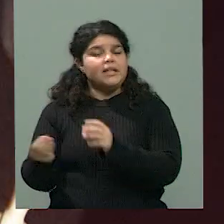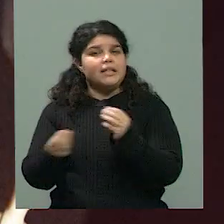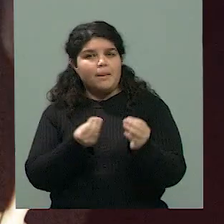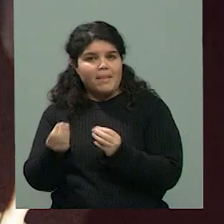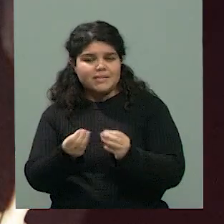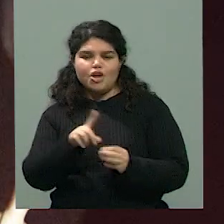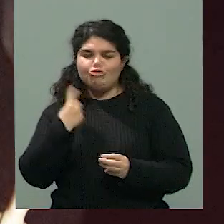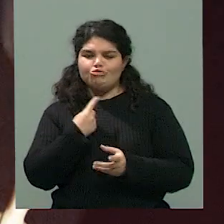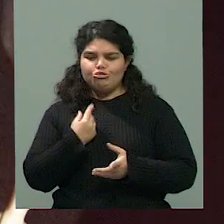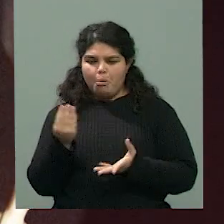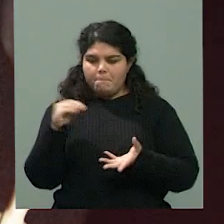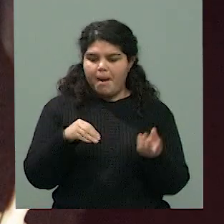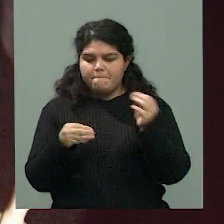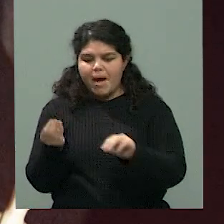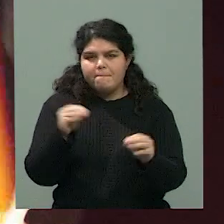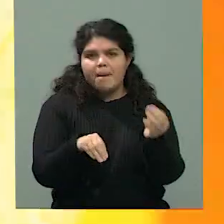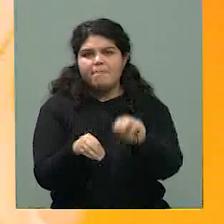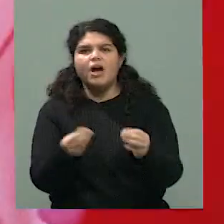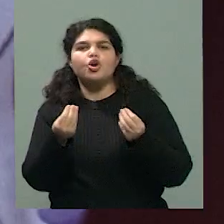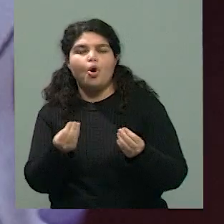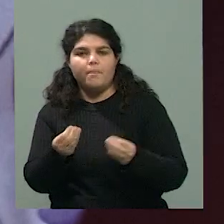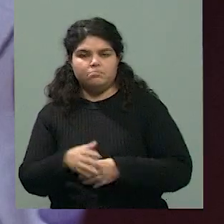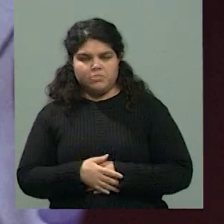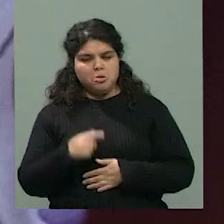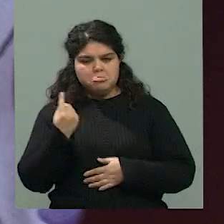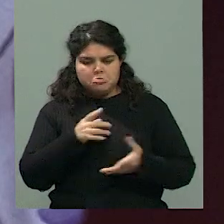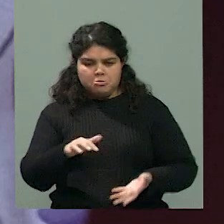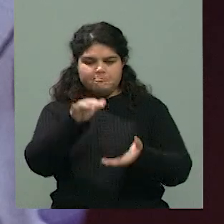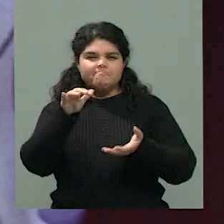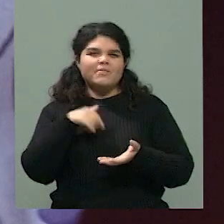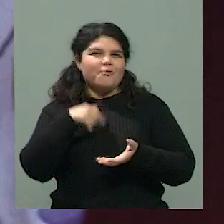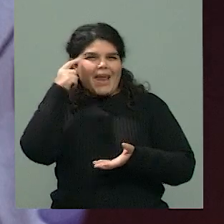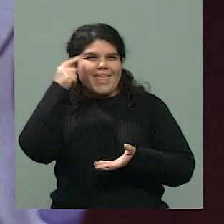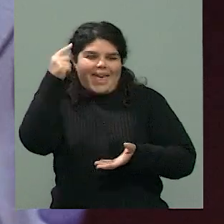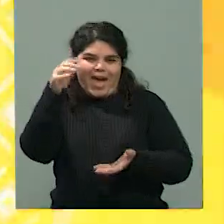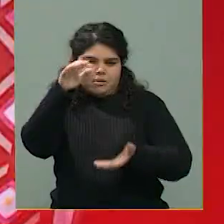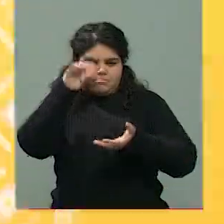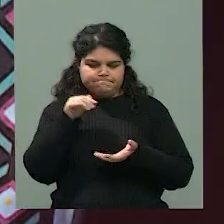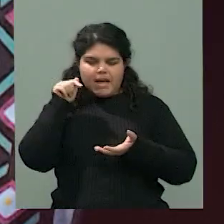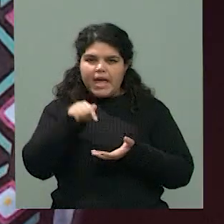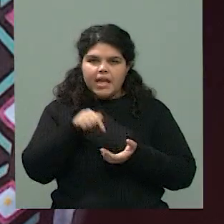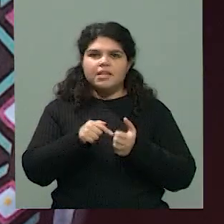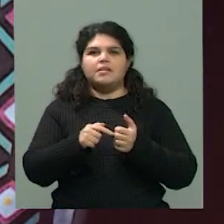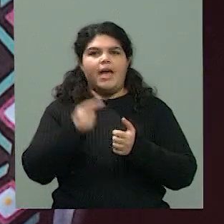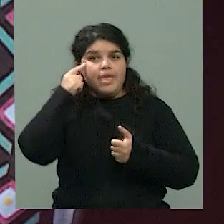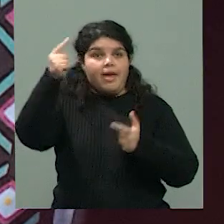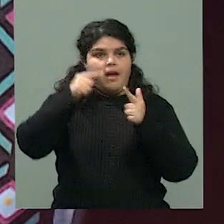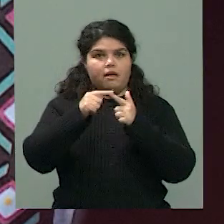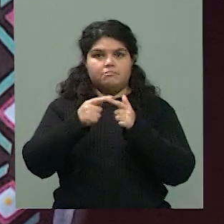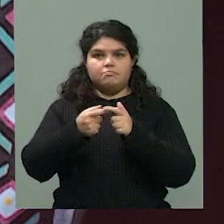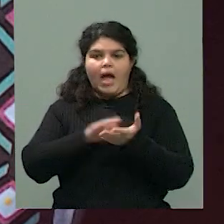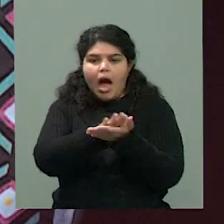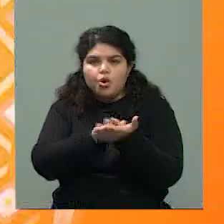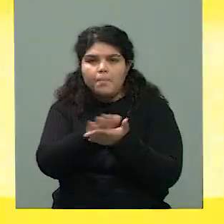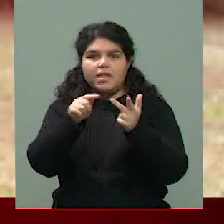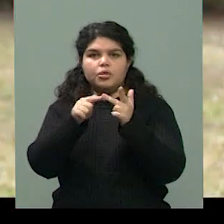poder tomar el tiempo de decir esta idea con este argumento, con estos antecedentes, y el